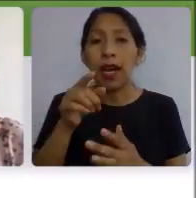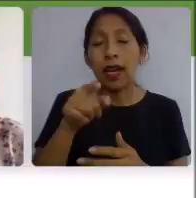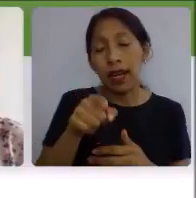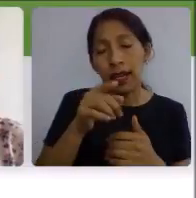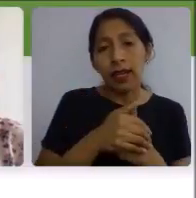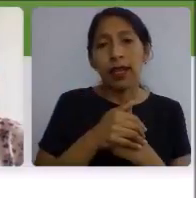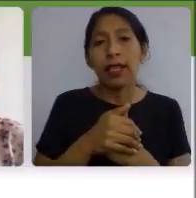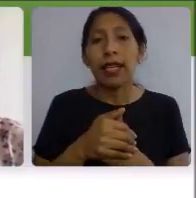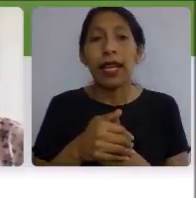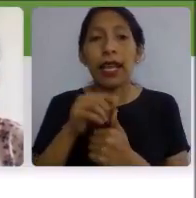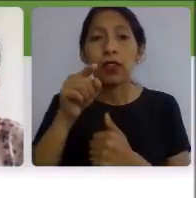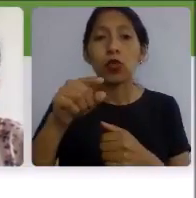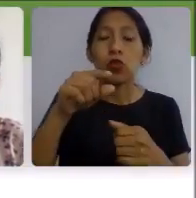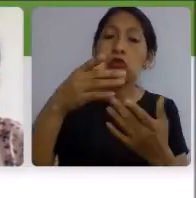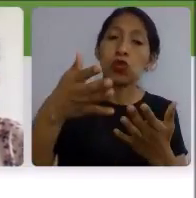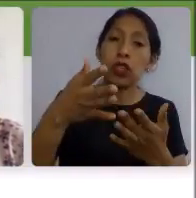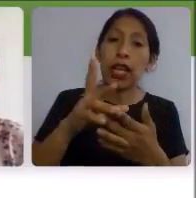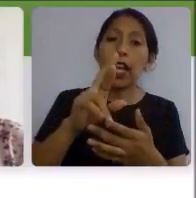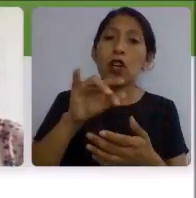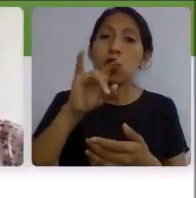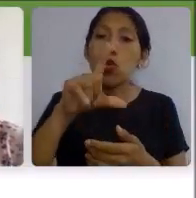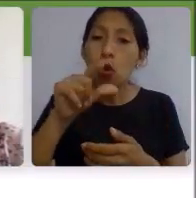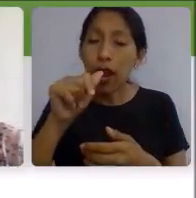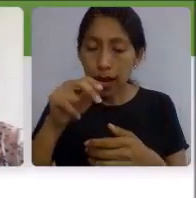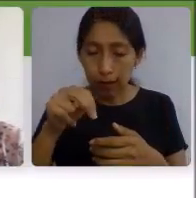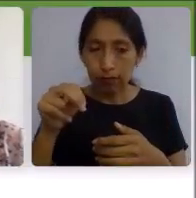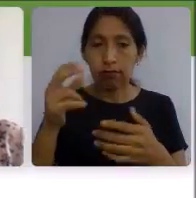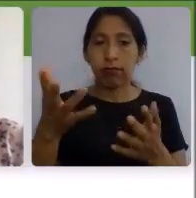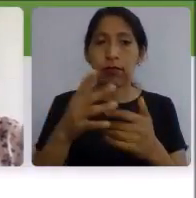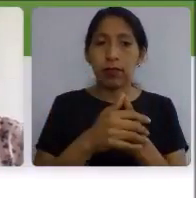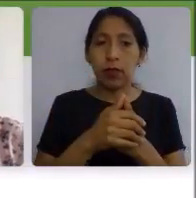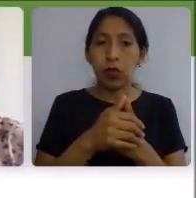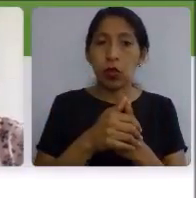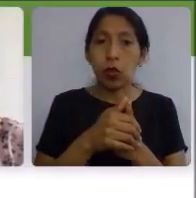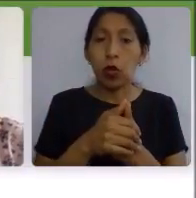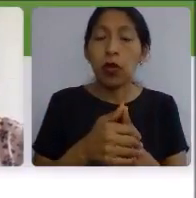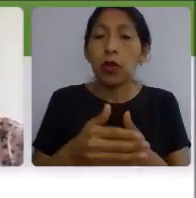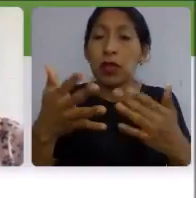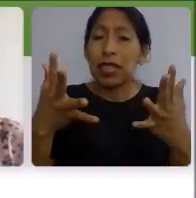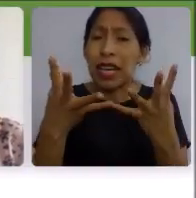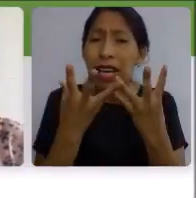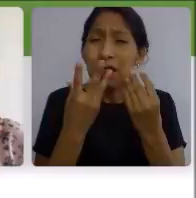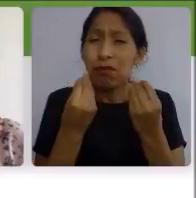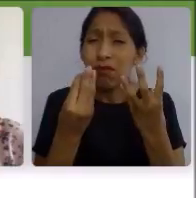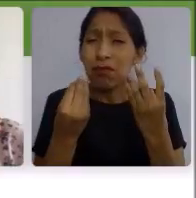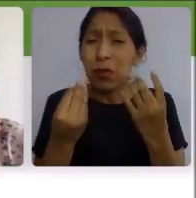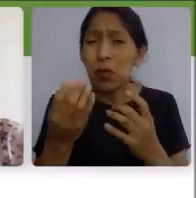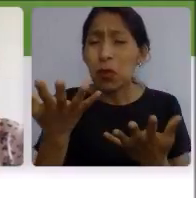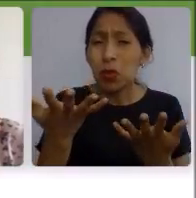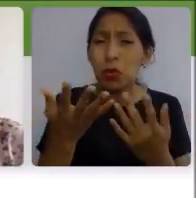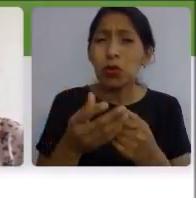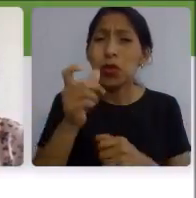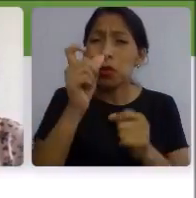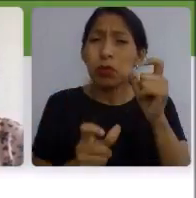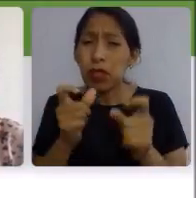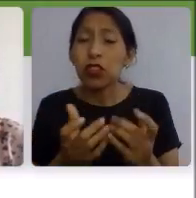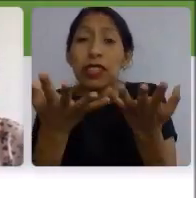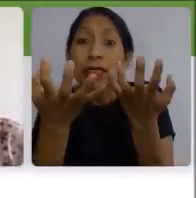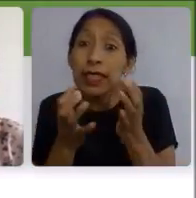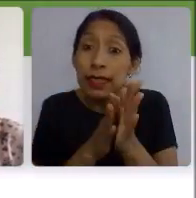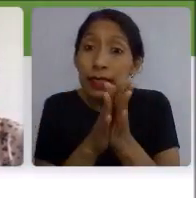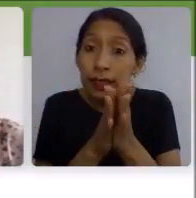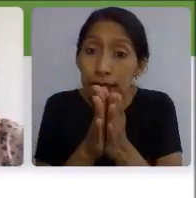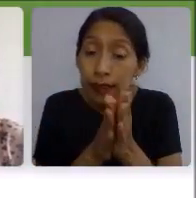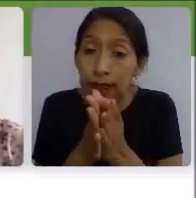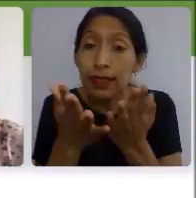Fair, que se realiza en Rutland, donde engloba una cantidad de consumidores finales interesados por